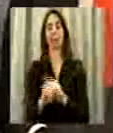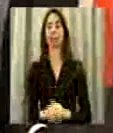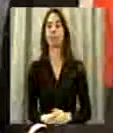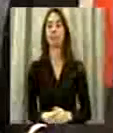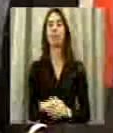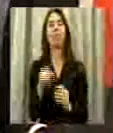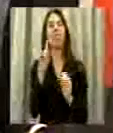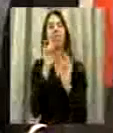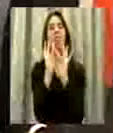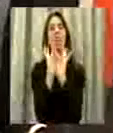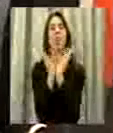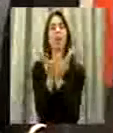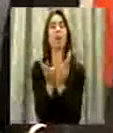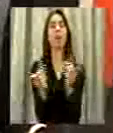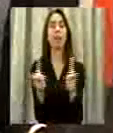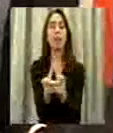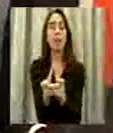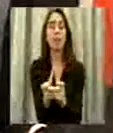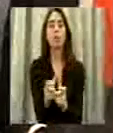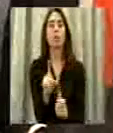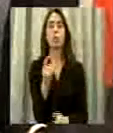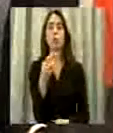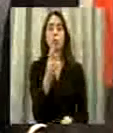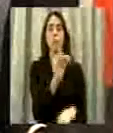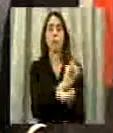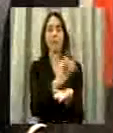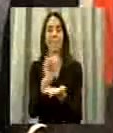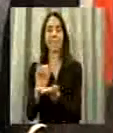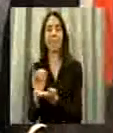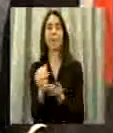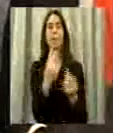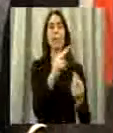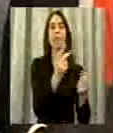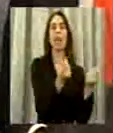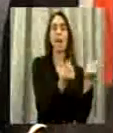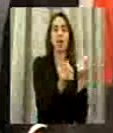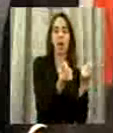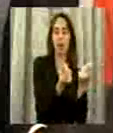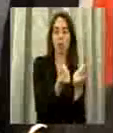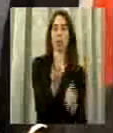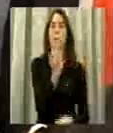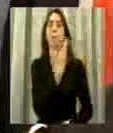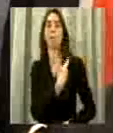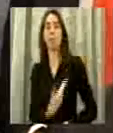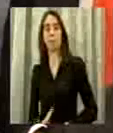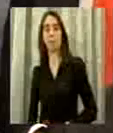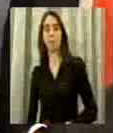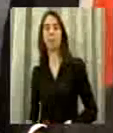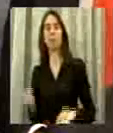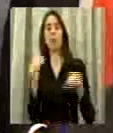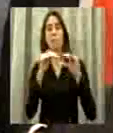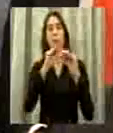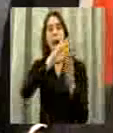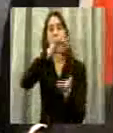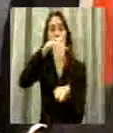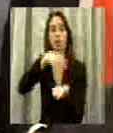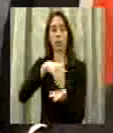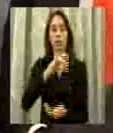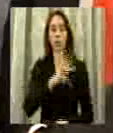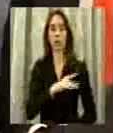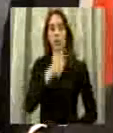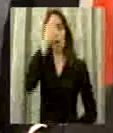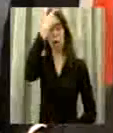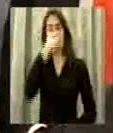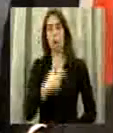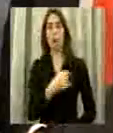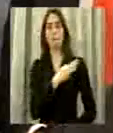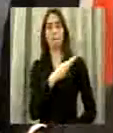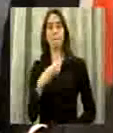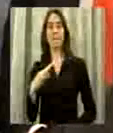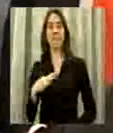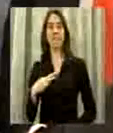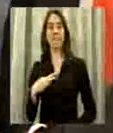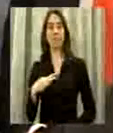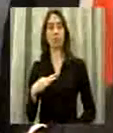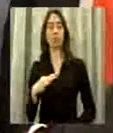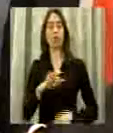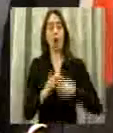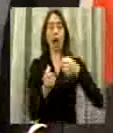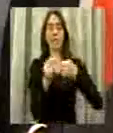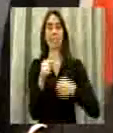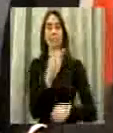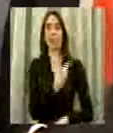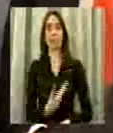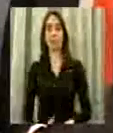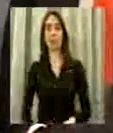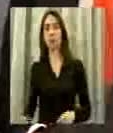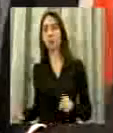Quienes integran los superintendentes de los sectores económicos, el presidente del Banco Central de Chile y el ministro de Hacienda que lo preside. Está apoyado por